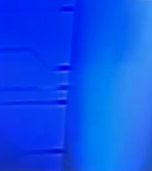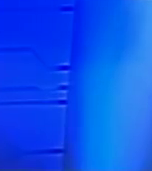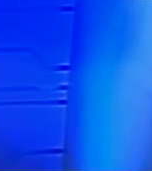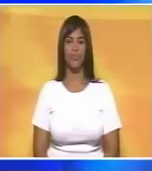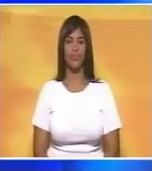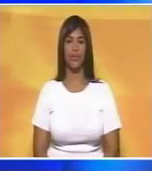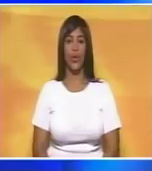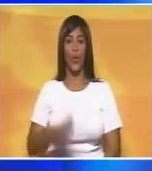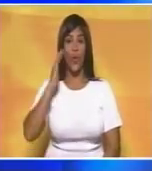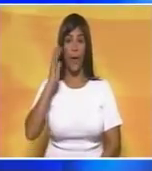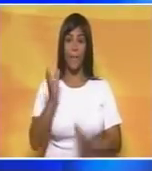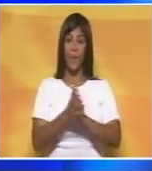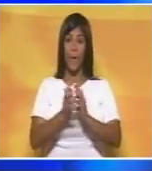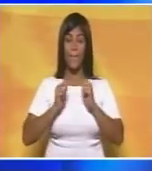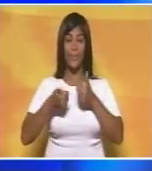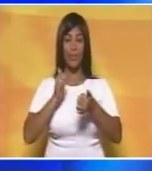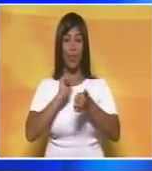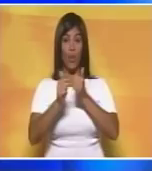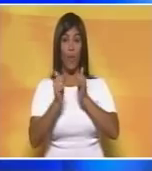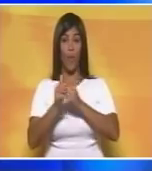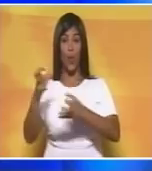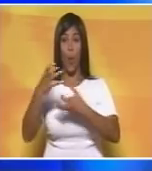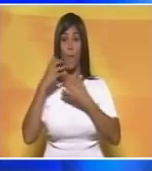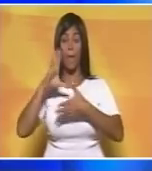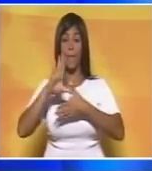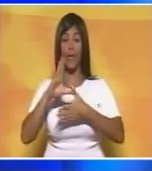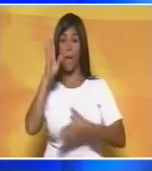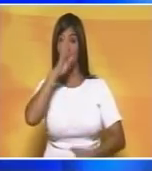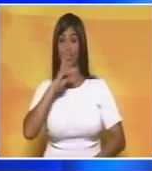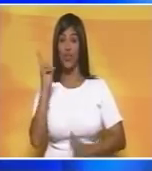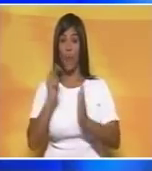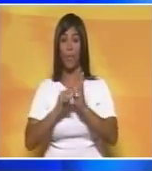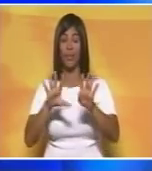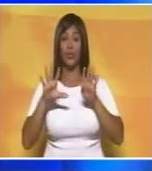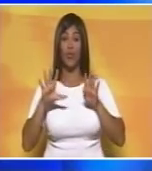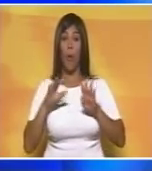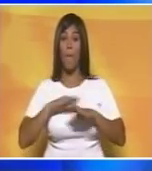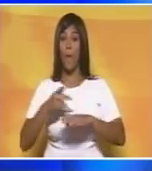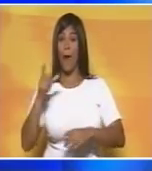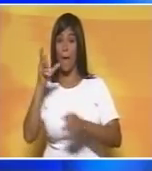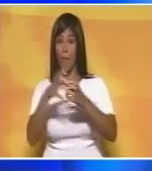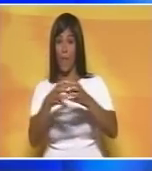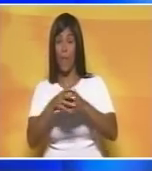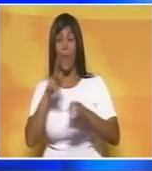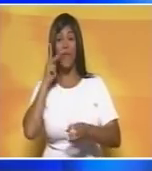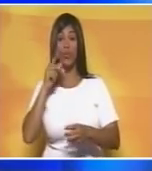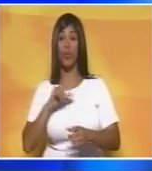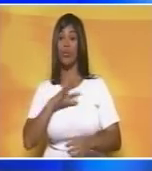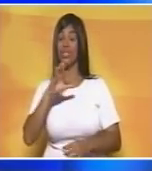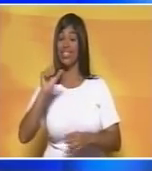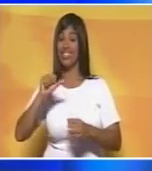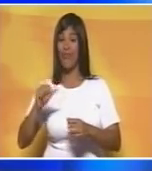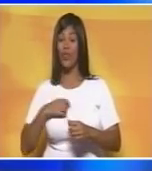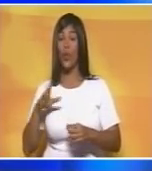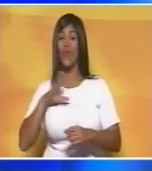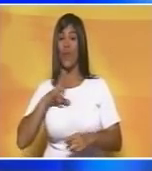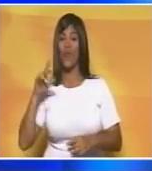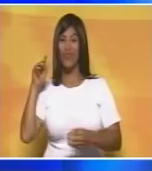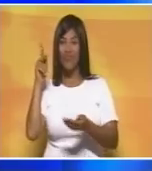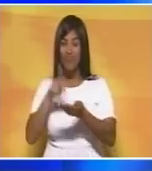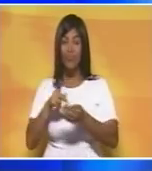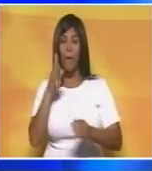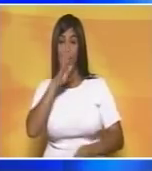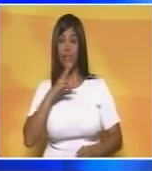Hola amigos, comenzamos los deportes con la Copa América Brasil 2019 porque ya nuestra Vinotinto está en Salvador de Bahía para afrontar su segundo partido en